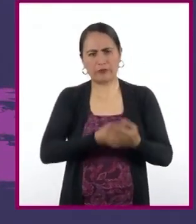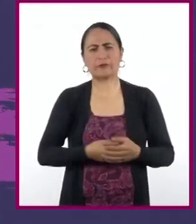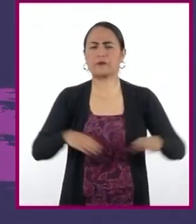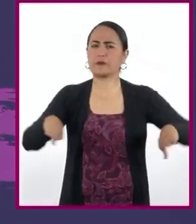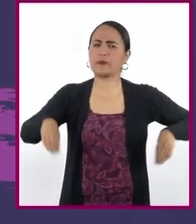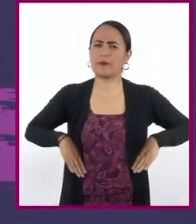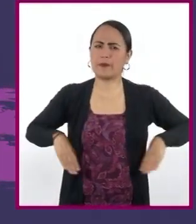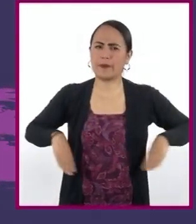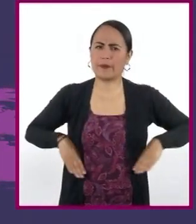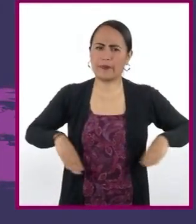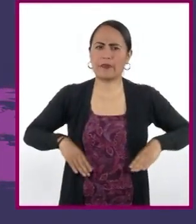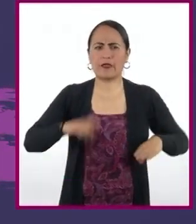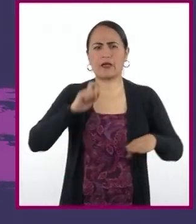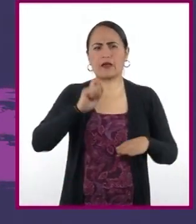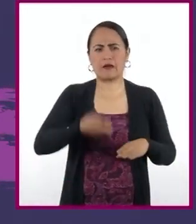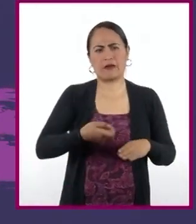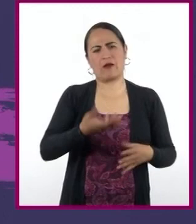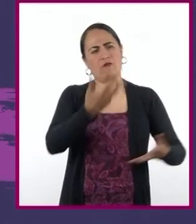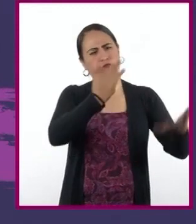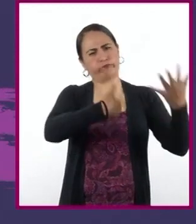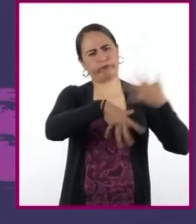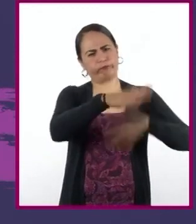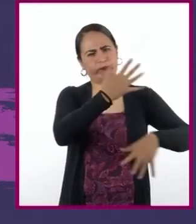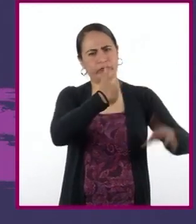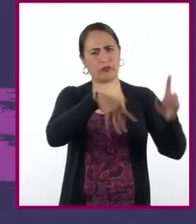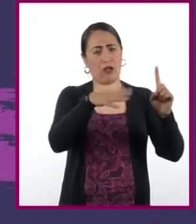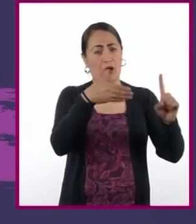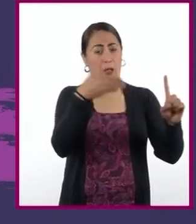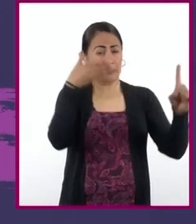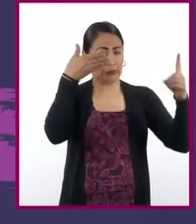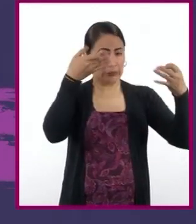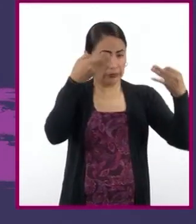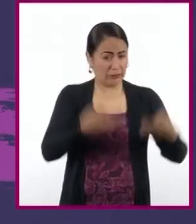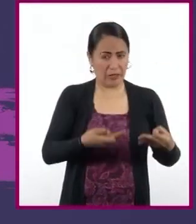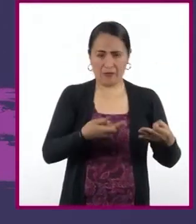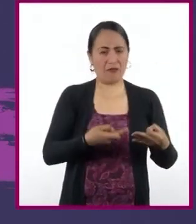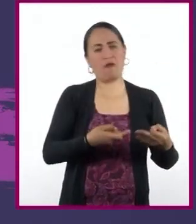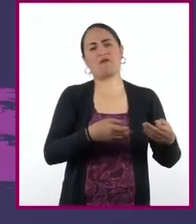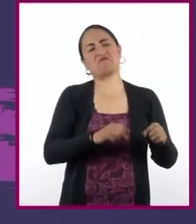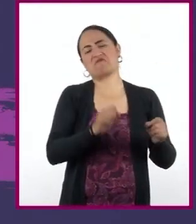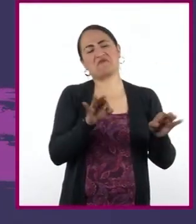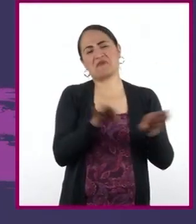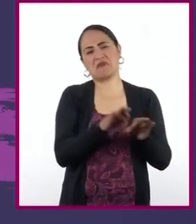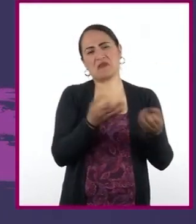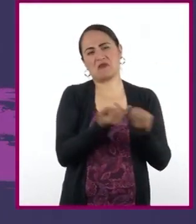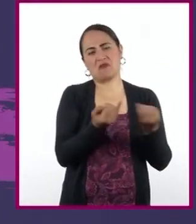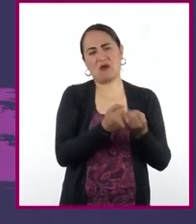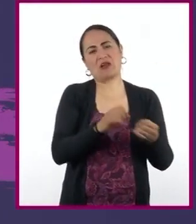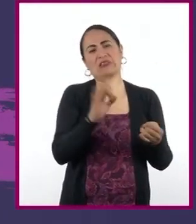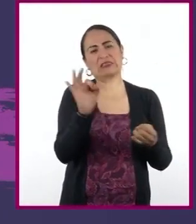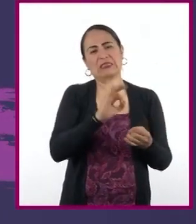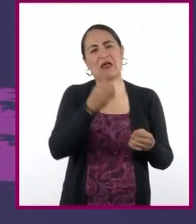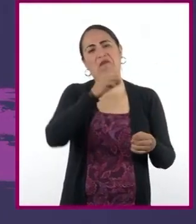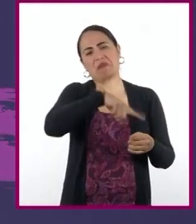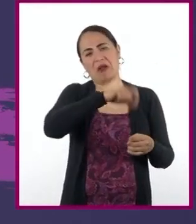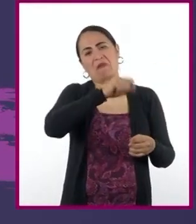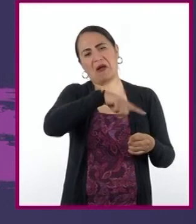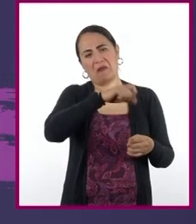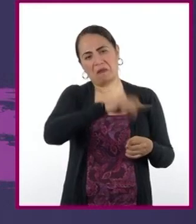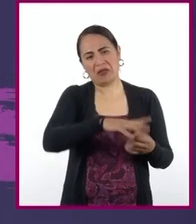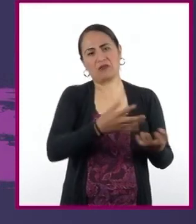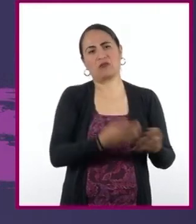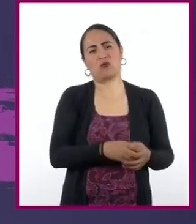caracteriza por utilizar un vocabulario menos preciso y repetitivo, modismos, muletillas,